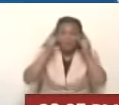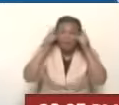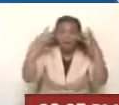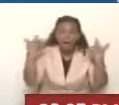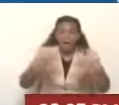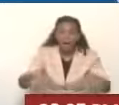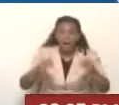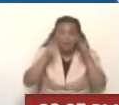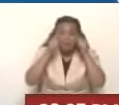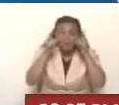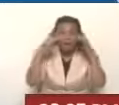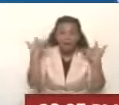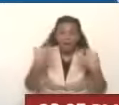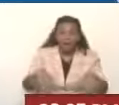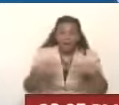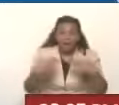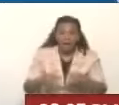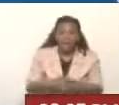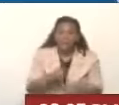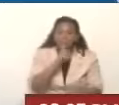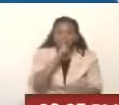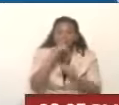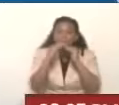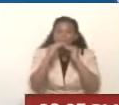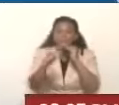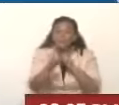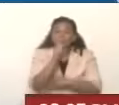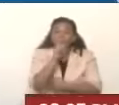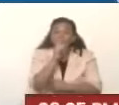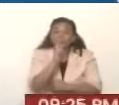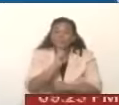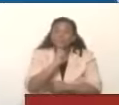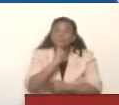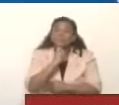increíble. Pero no le cuentes a nadie.